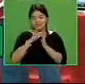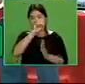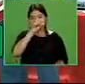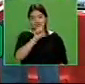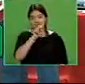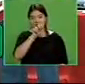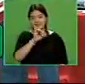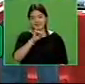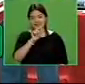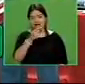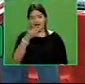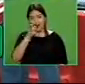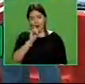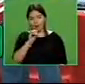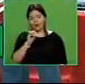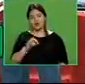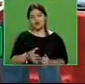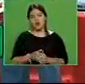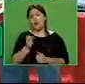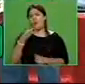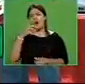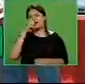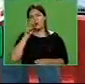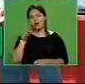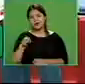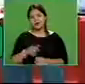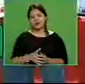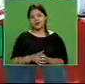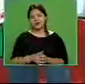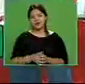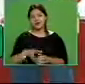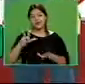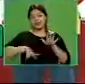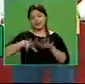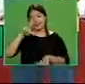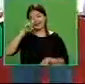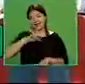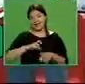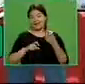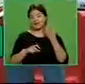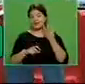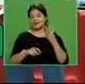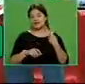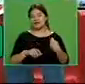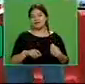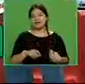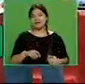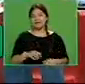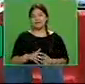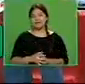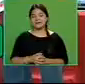Aguirre Vélez. ¿Tienes cuántos años? 13. Tienes 13 años.